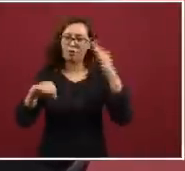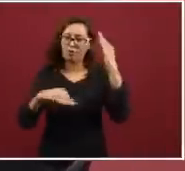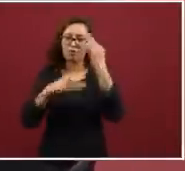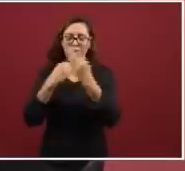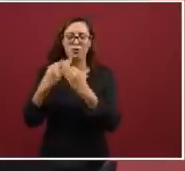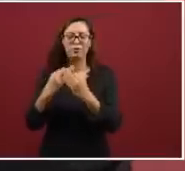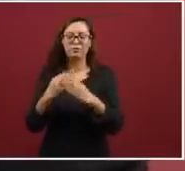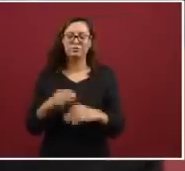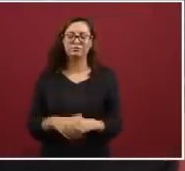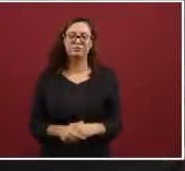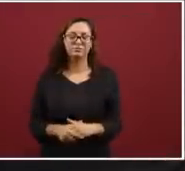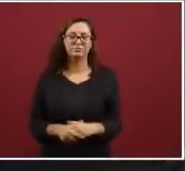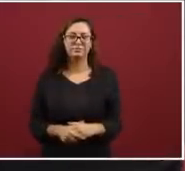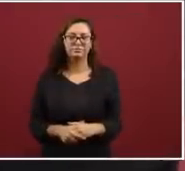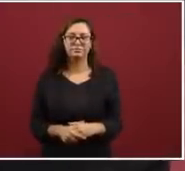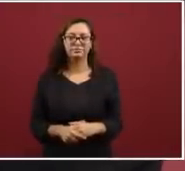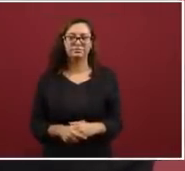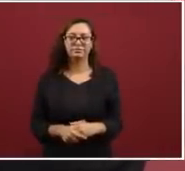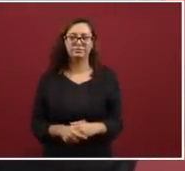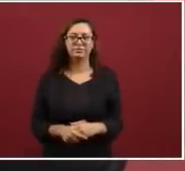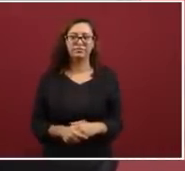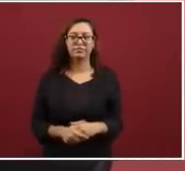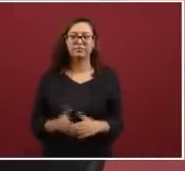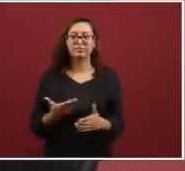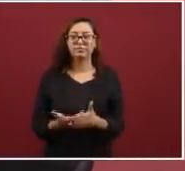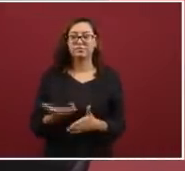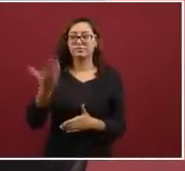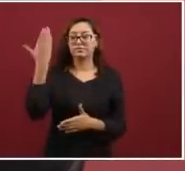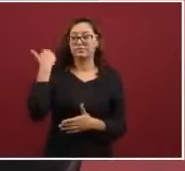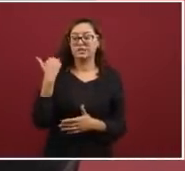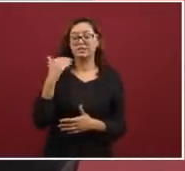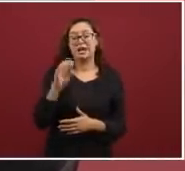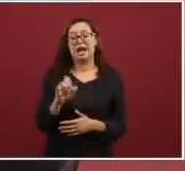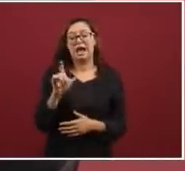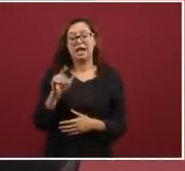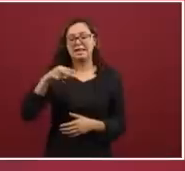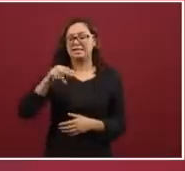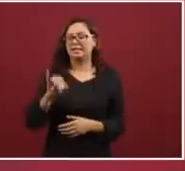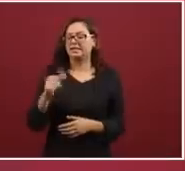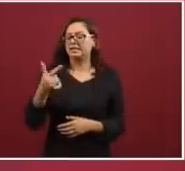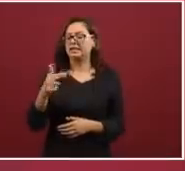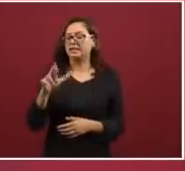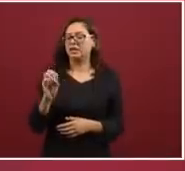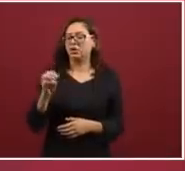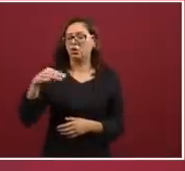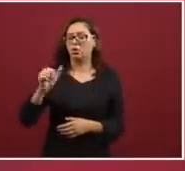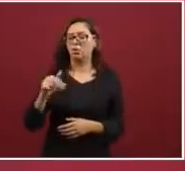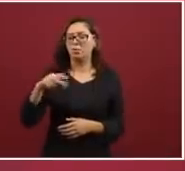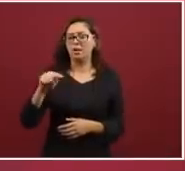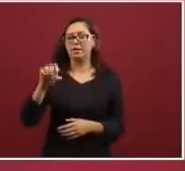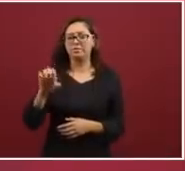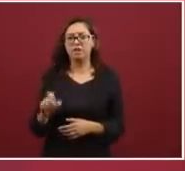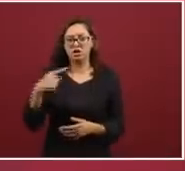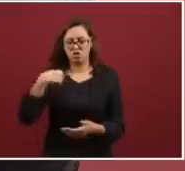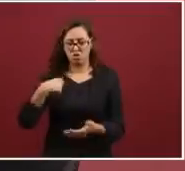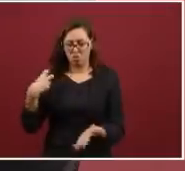Y como decía Ignacio Ramírez, el nigromante, yo me hinco donde se hinca el